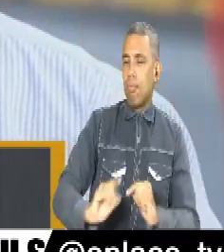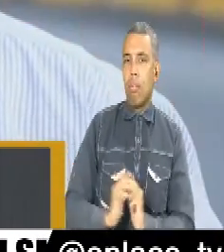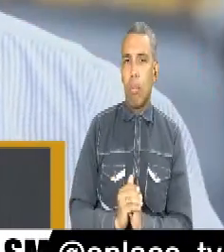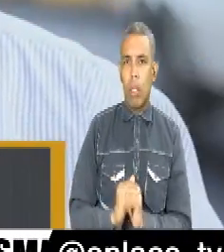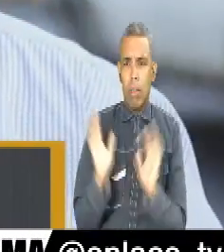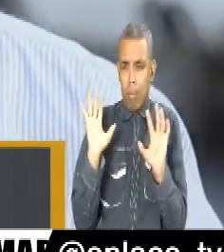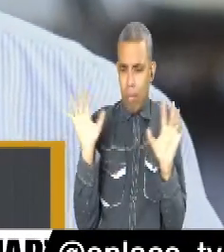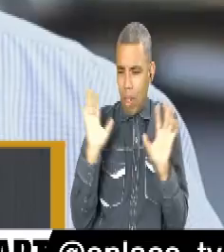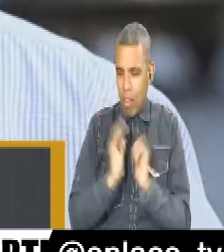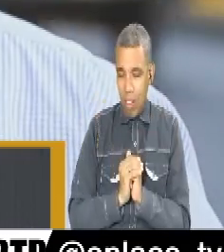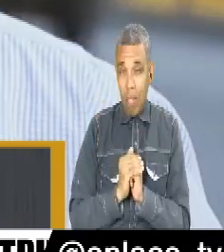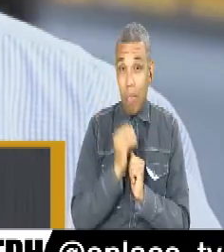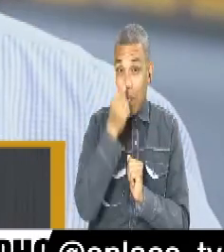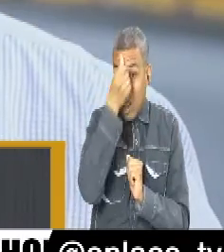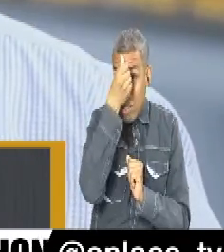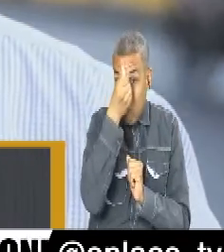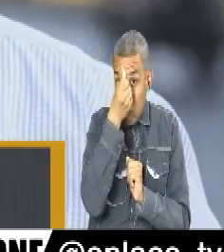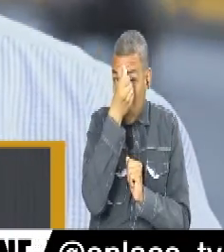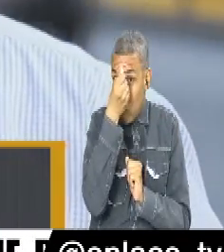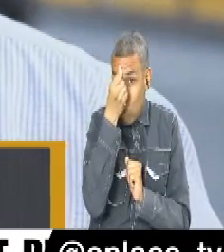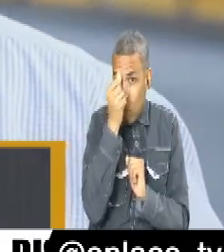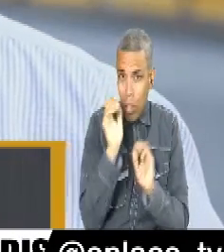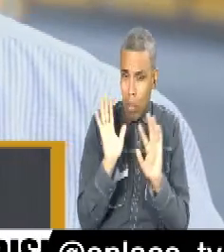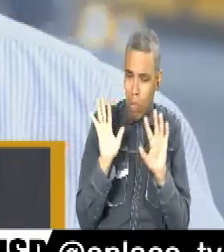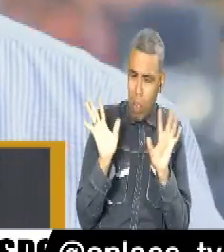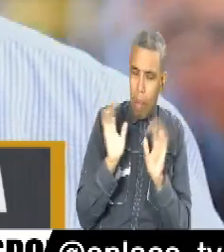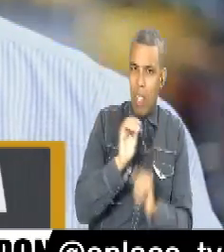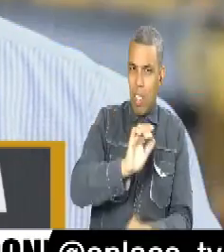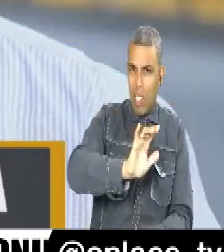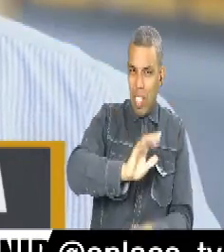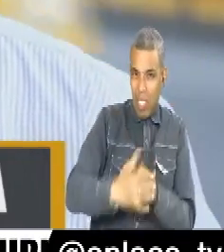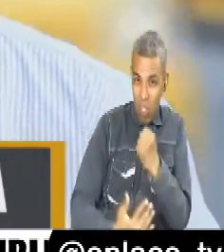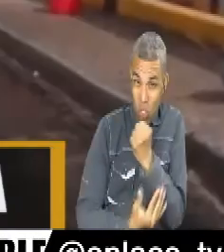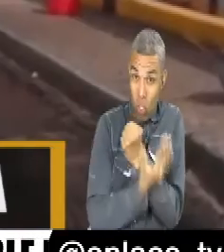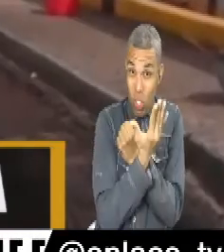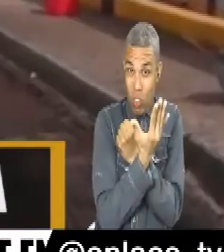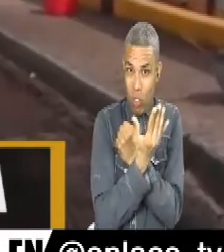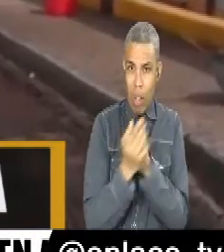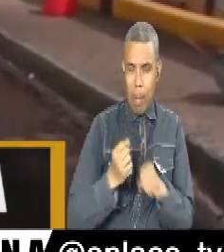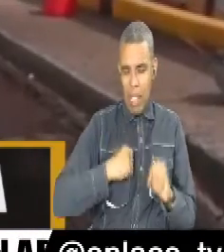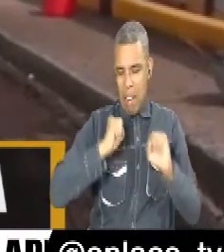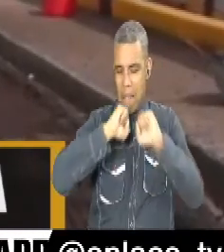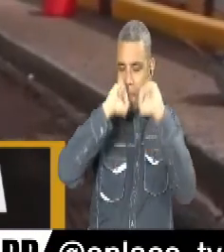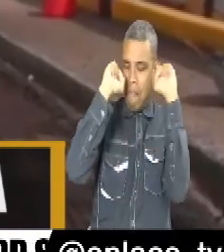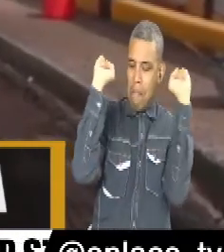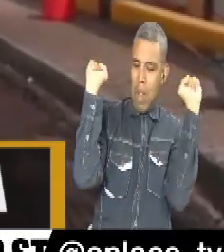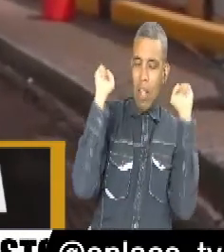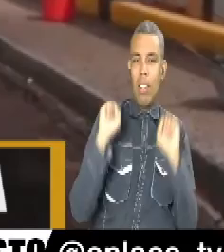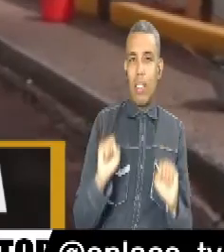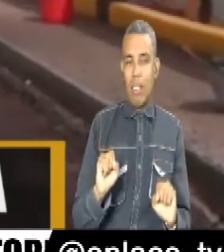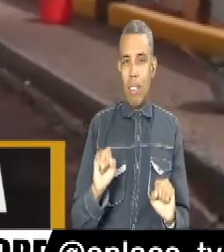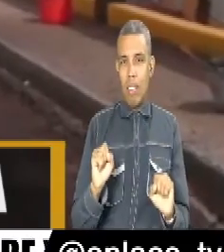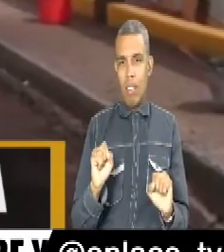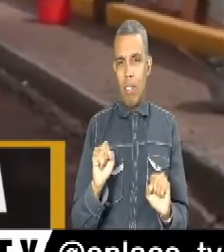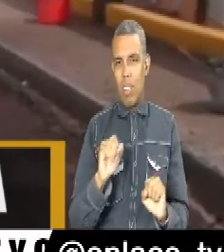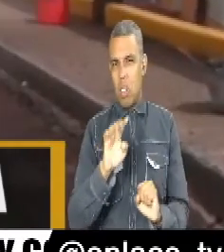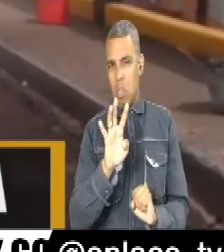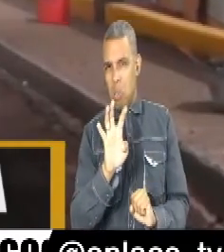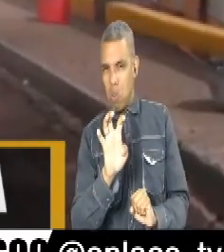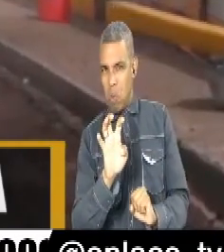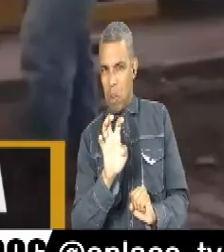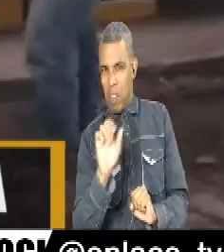cuales se suspendió el tráfico, se empezó desde las 5 de la mañana y logramos terminar casi 9 y media, 10 de la